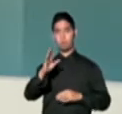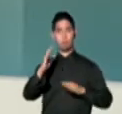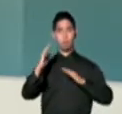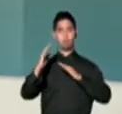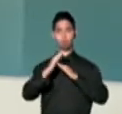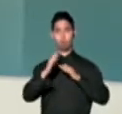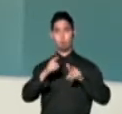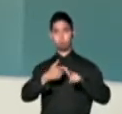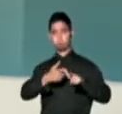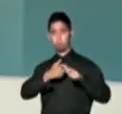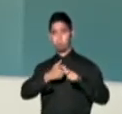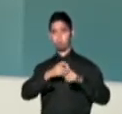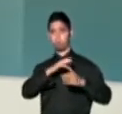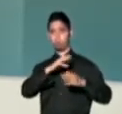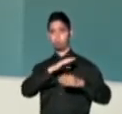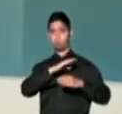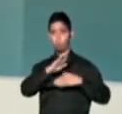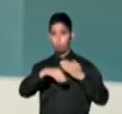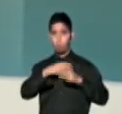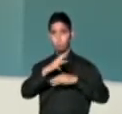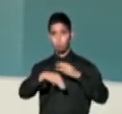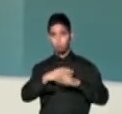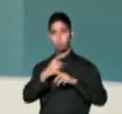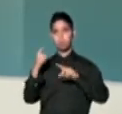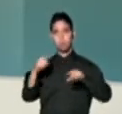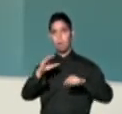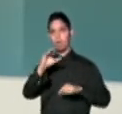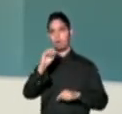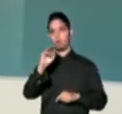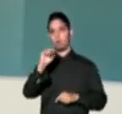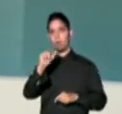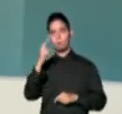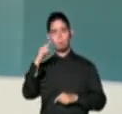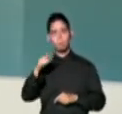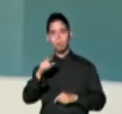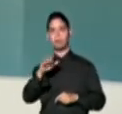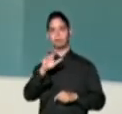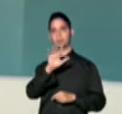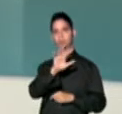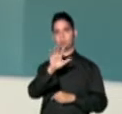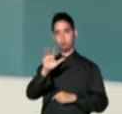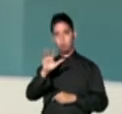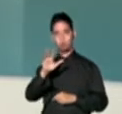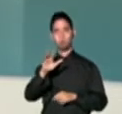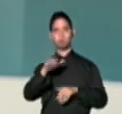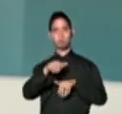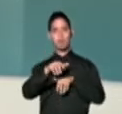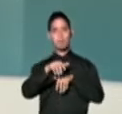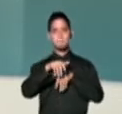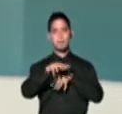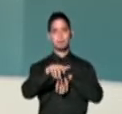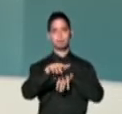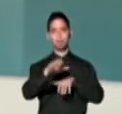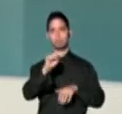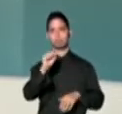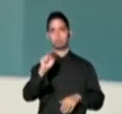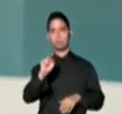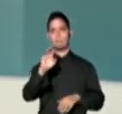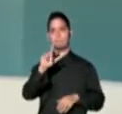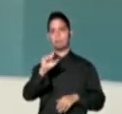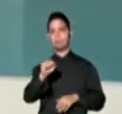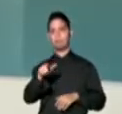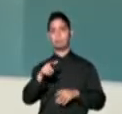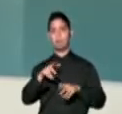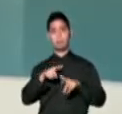mundo se darán cita en el municipio de Coamo para formar parte de la edición número 55 del Medio Maratón San Blas. La carrera, que comenzó